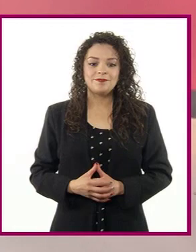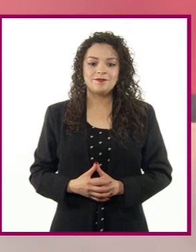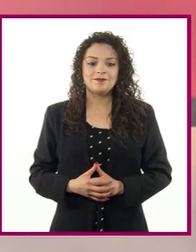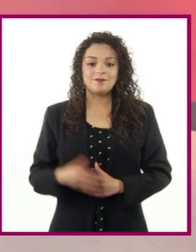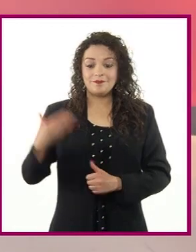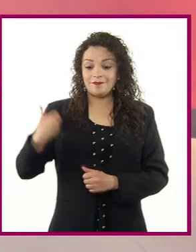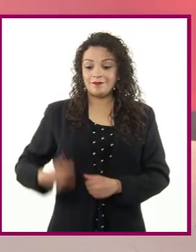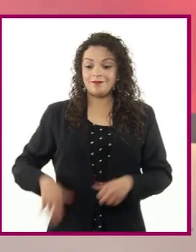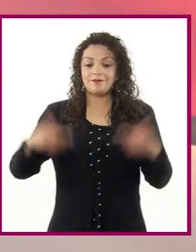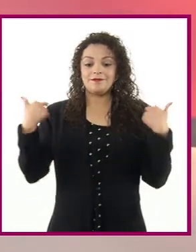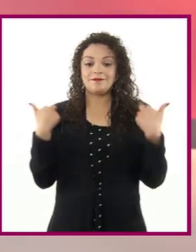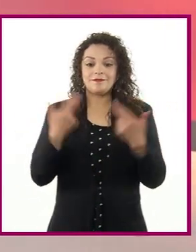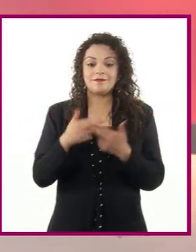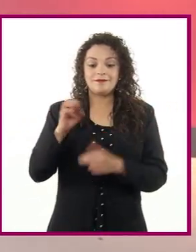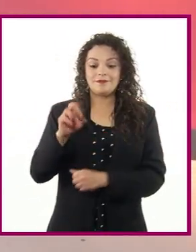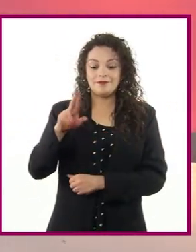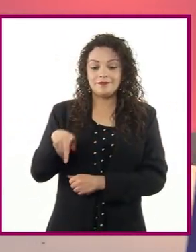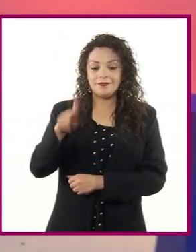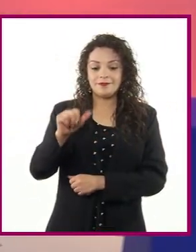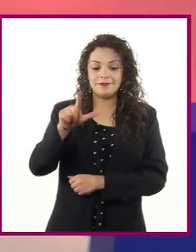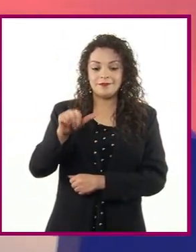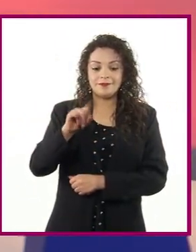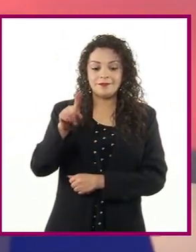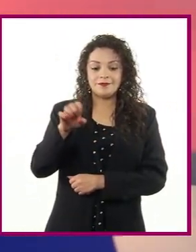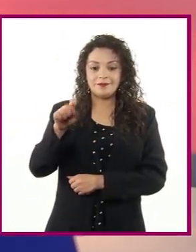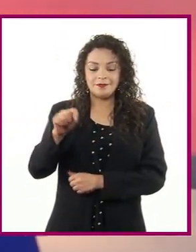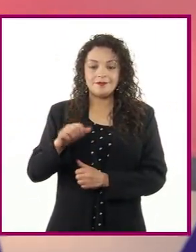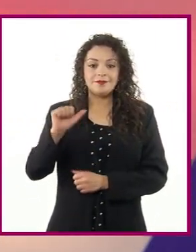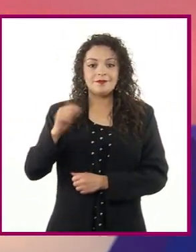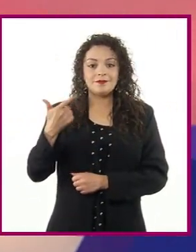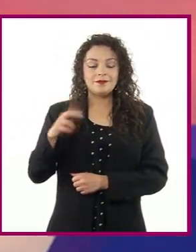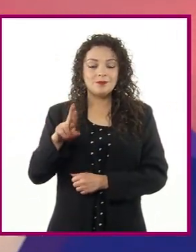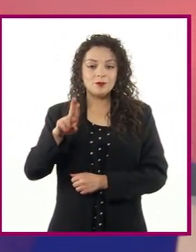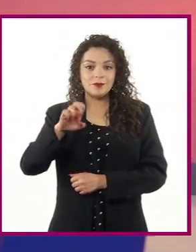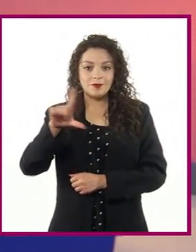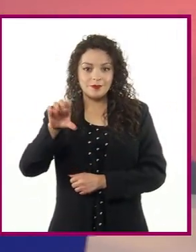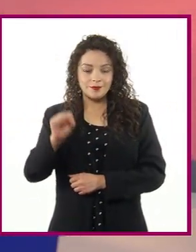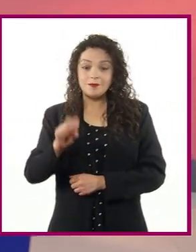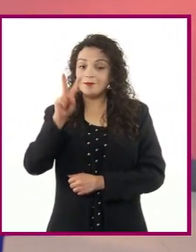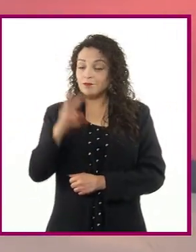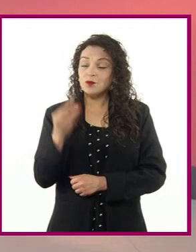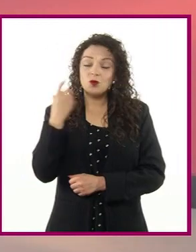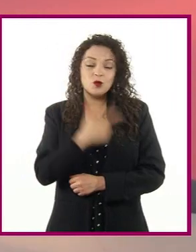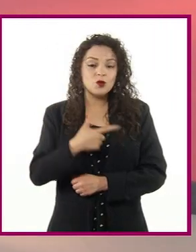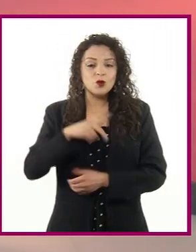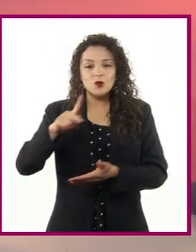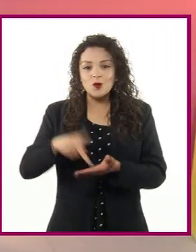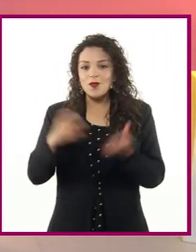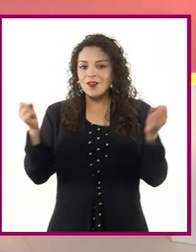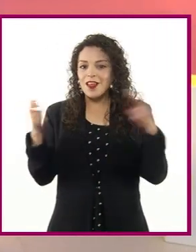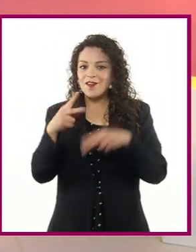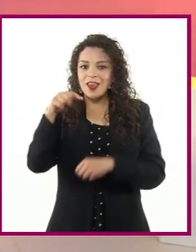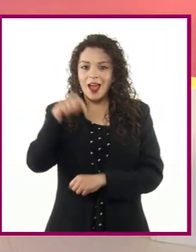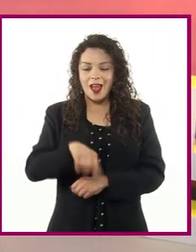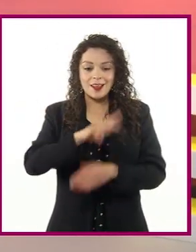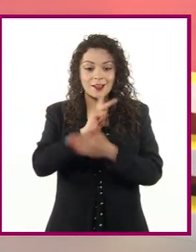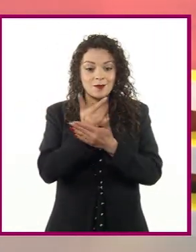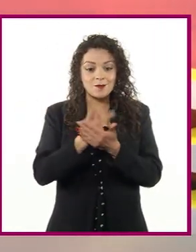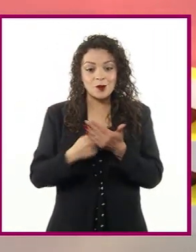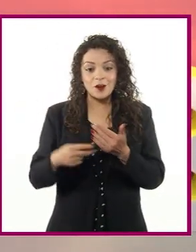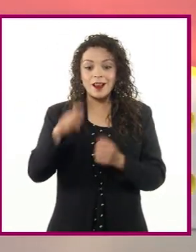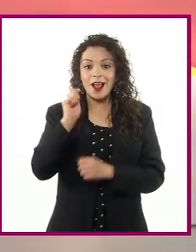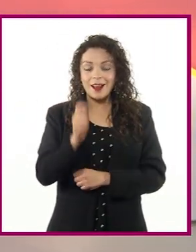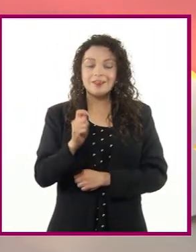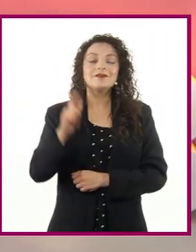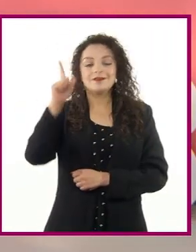Soy la profesora Erika Lizeth Argüelles Cárdenas y efectivamente es un gusto encontrarnos por aquí en una sesión más de